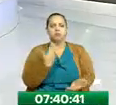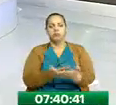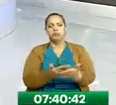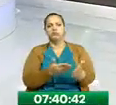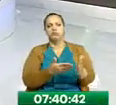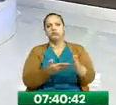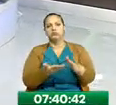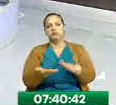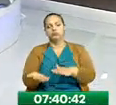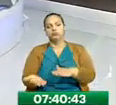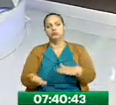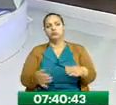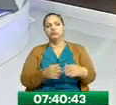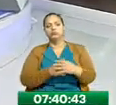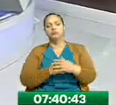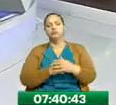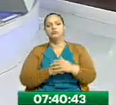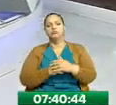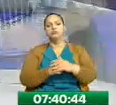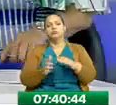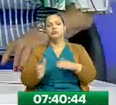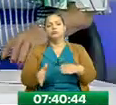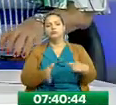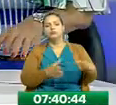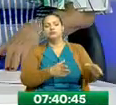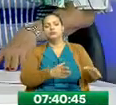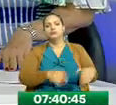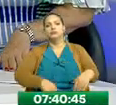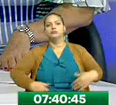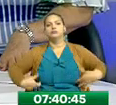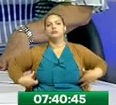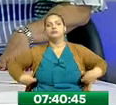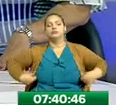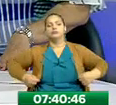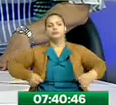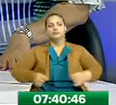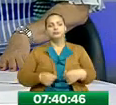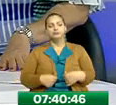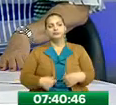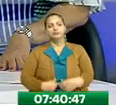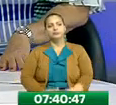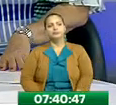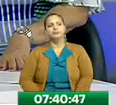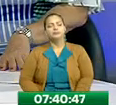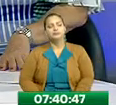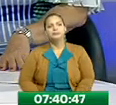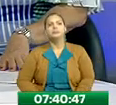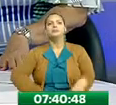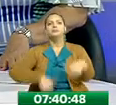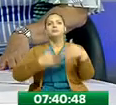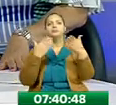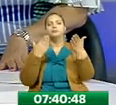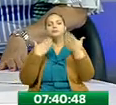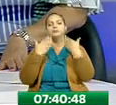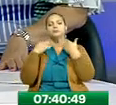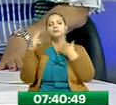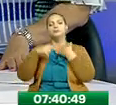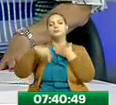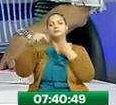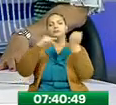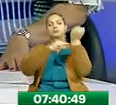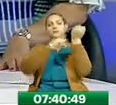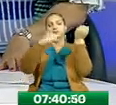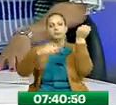Y una cámara de seguridad captó el robo de accesorios de un vehículo en la ciudadela La Garzota, al norte de Guayaquil.